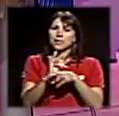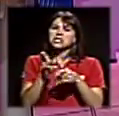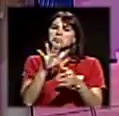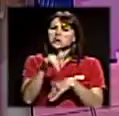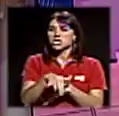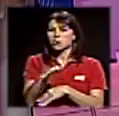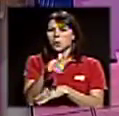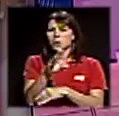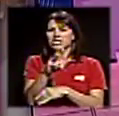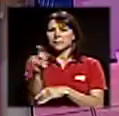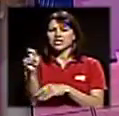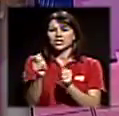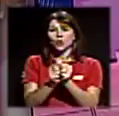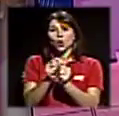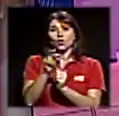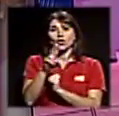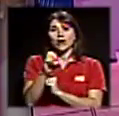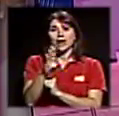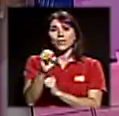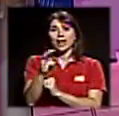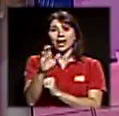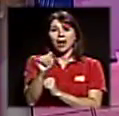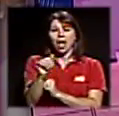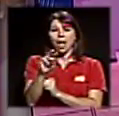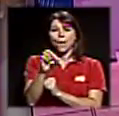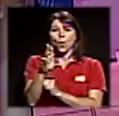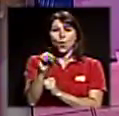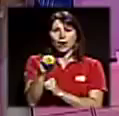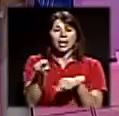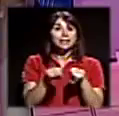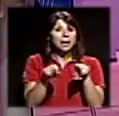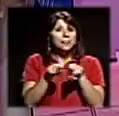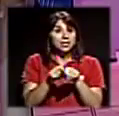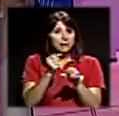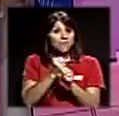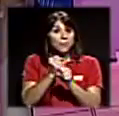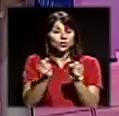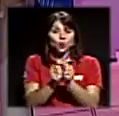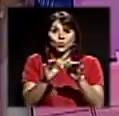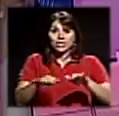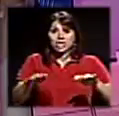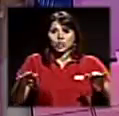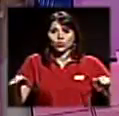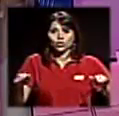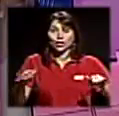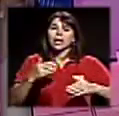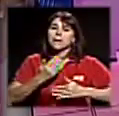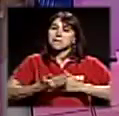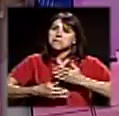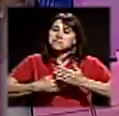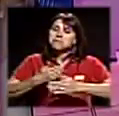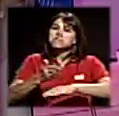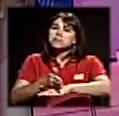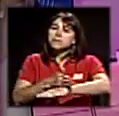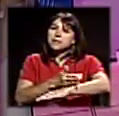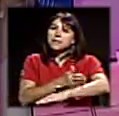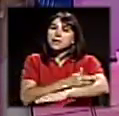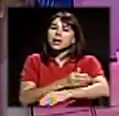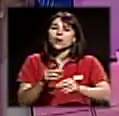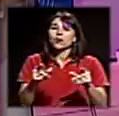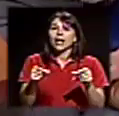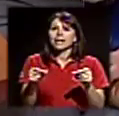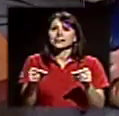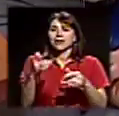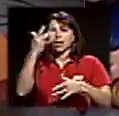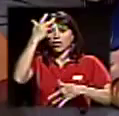como 6 meses con Rebeca Mora, que trabajamos con niños que están en ese proceso de rehabilitación con el cáncer. Y recientemente,